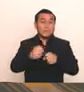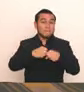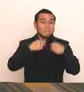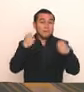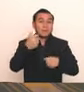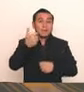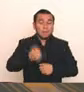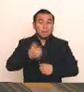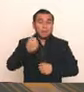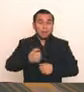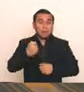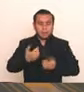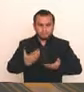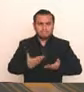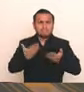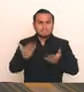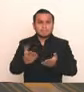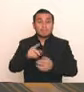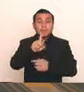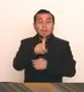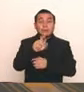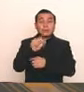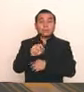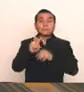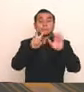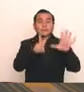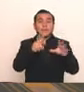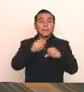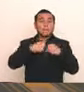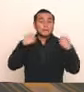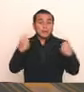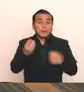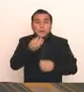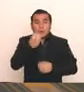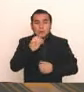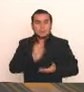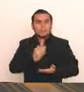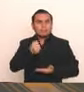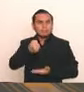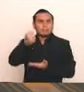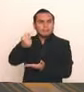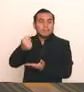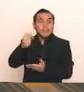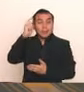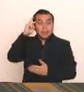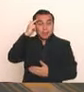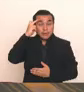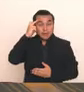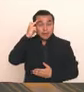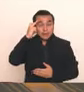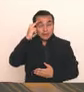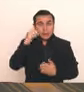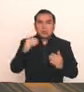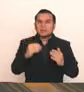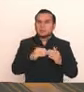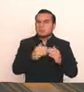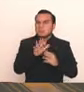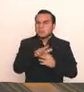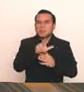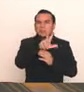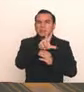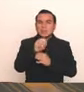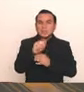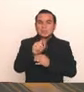que era la pandemia para instalar algunos puntos 7 millones de paquetes alimentarios mensuales a los afectados cada paquete contiene más de 30 libres de alimentos